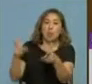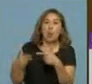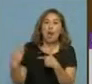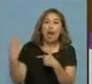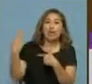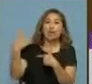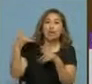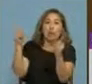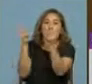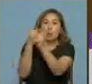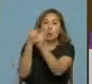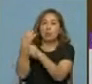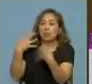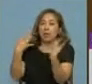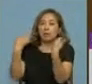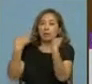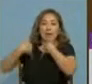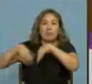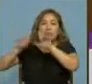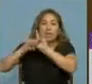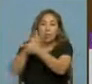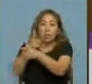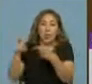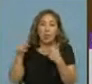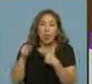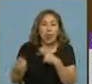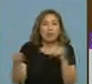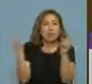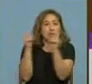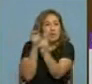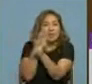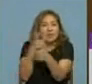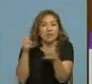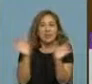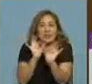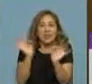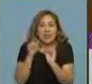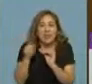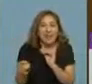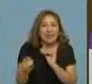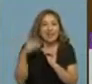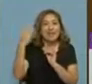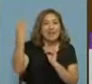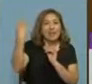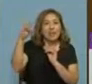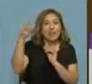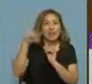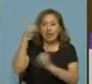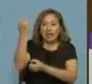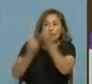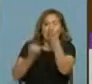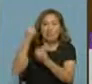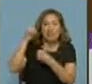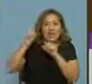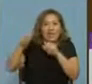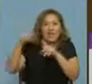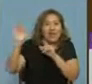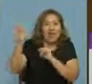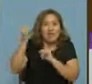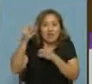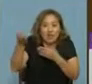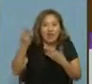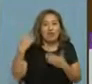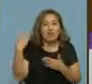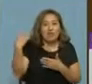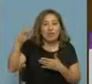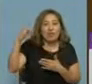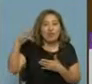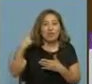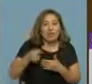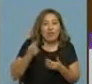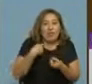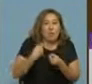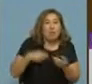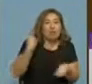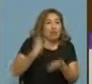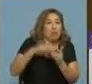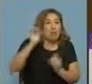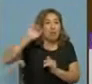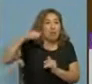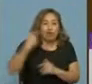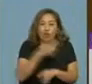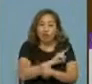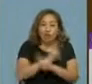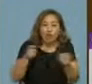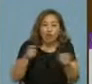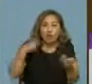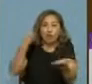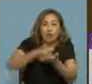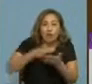tsunami, no tiene ningún problema. Es más, es una de las mejores economías de la región. ¿Por qué no va a pagar? ¿Por qué se van a hacer lo distraído?